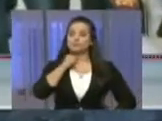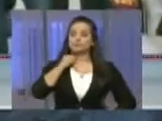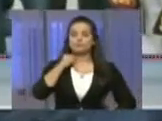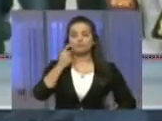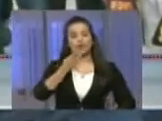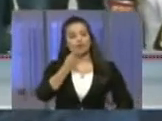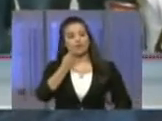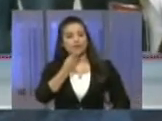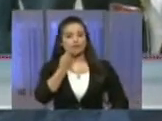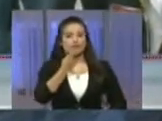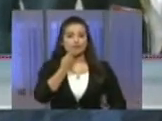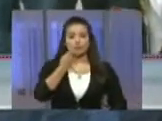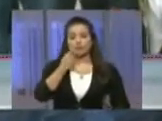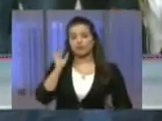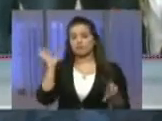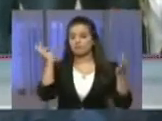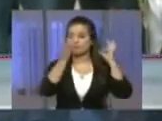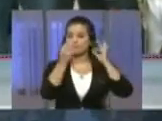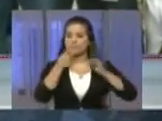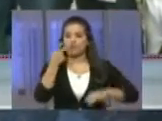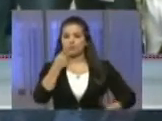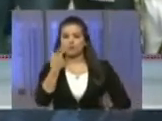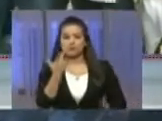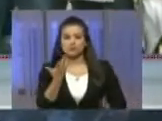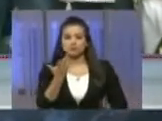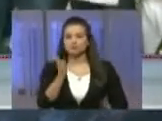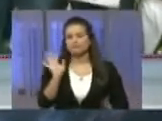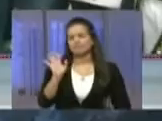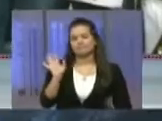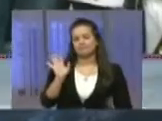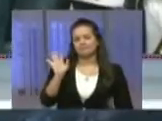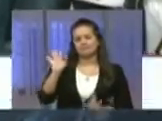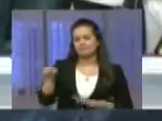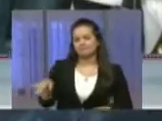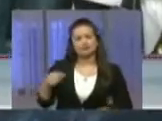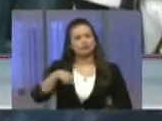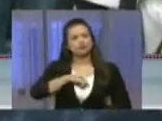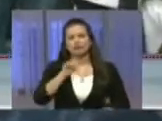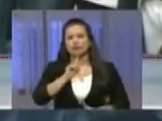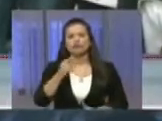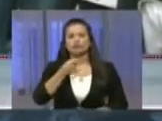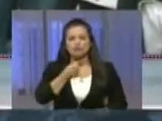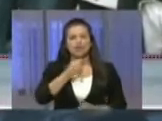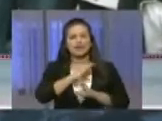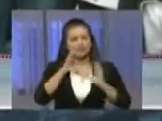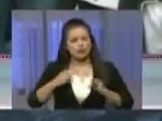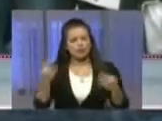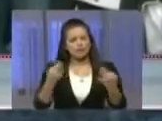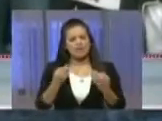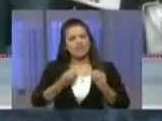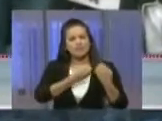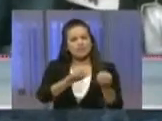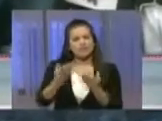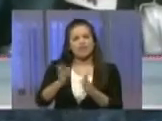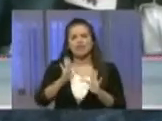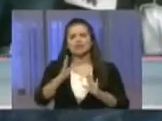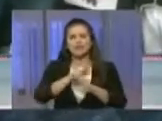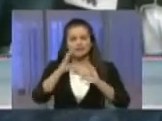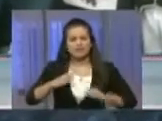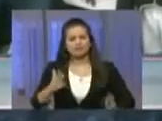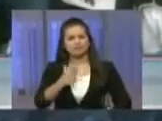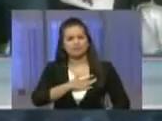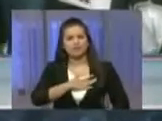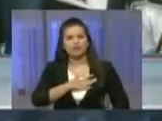sotanas para el daño del país nosotros nos dedicamos a ser cristianos Auténticos profundos ser